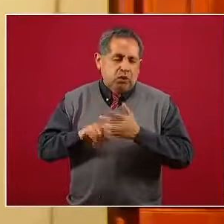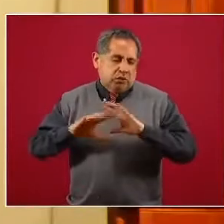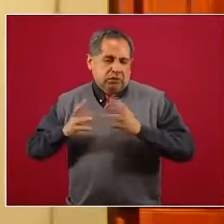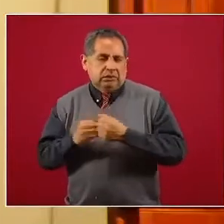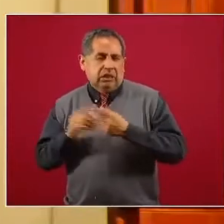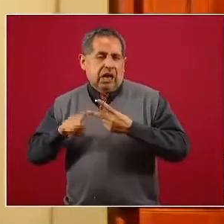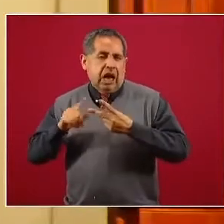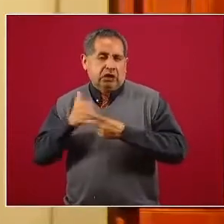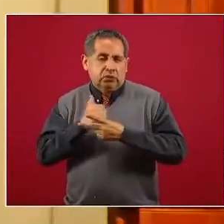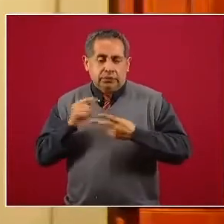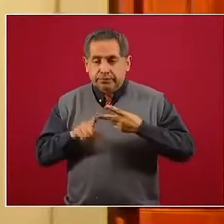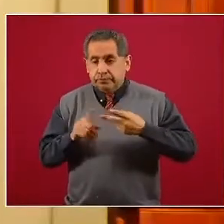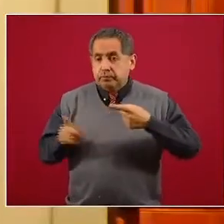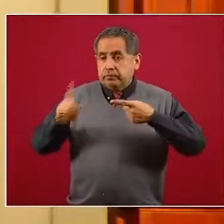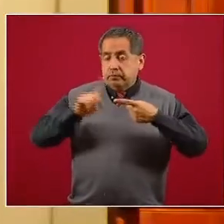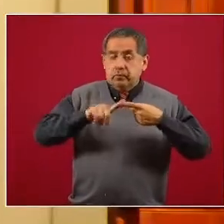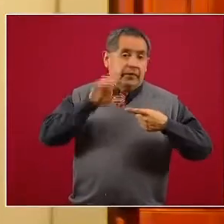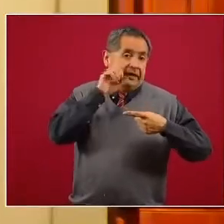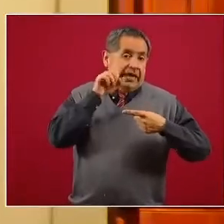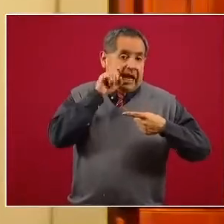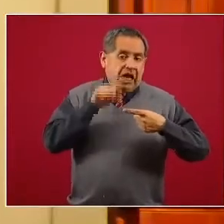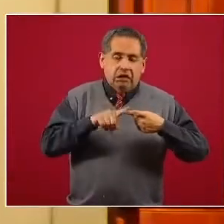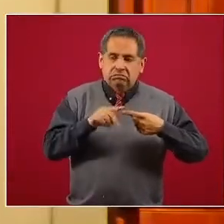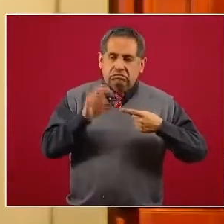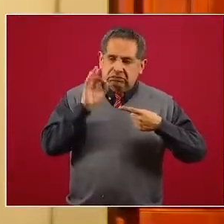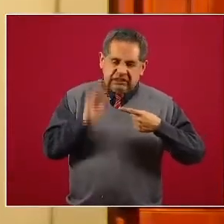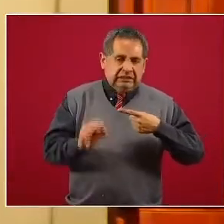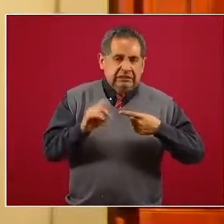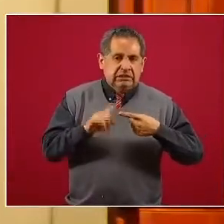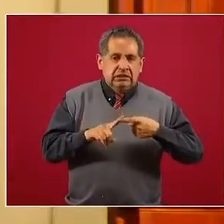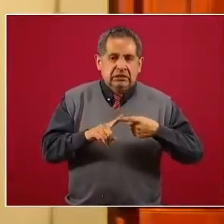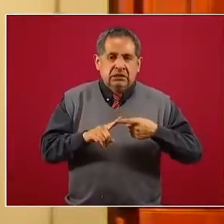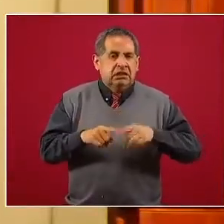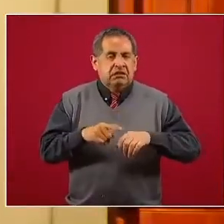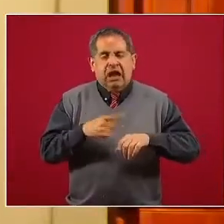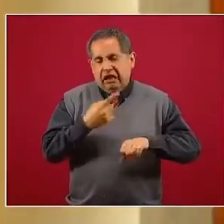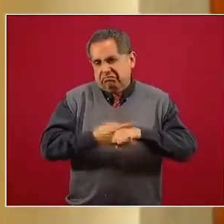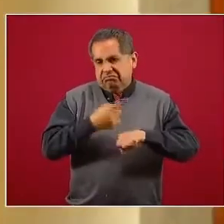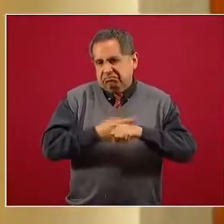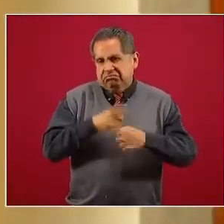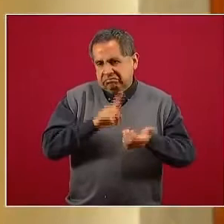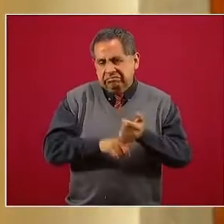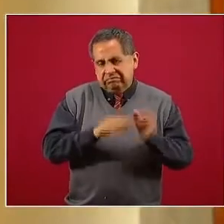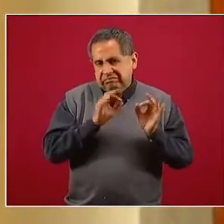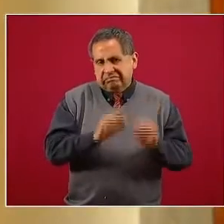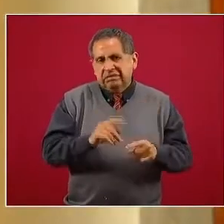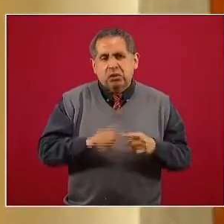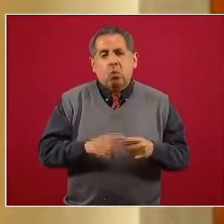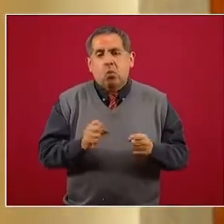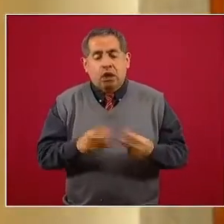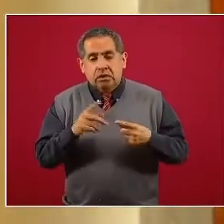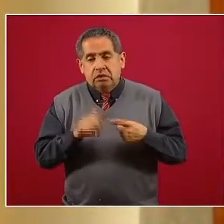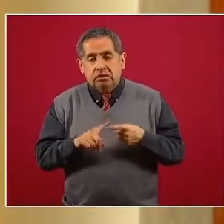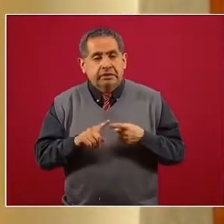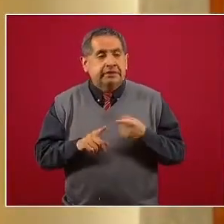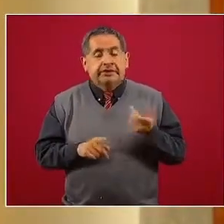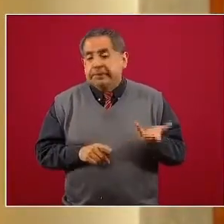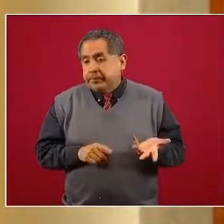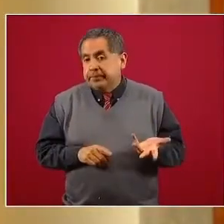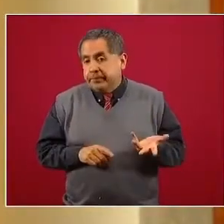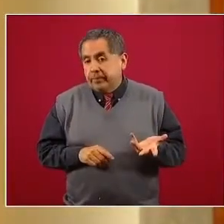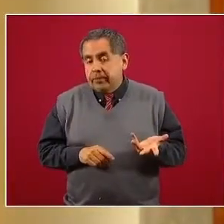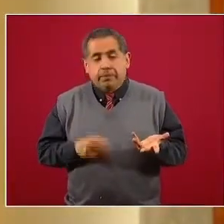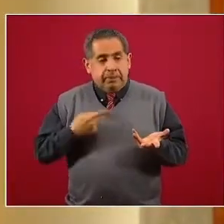COVID-19 y la línea de color naranja va a ser el porcentaje de positividad, ¿no? Es decir, la proporción de las personas